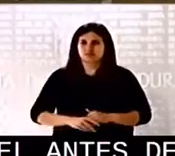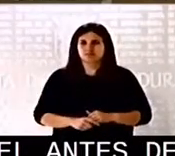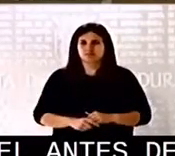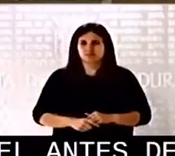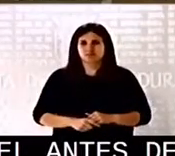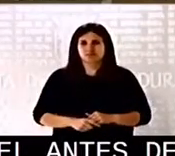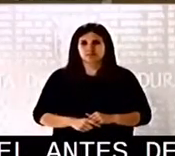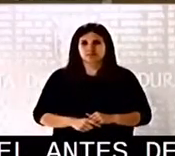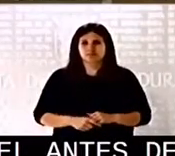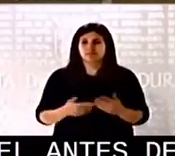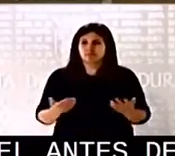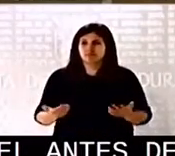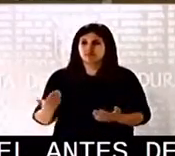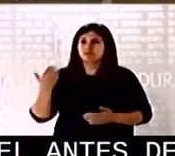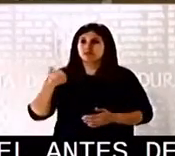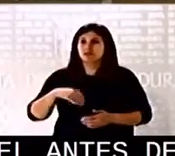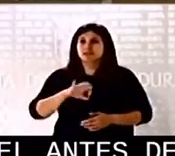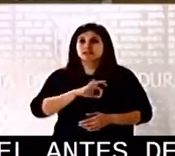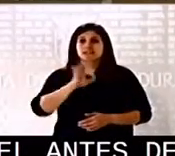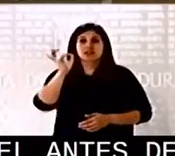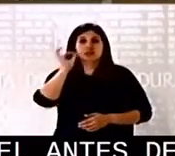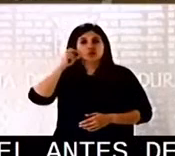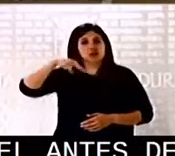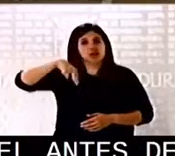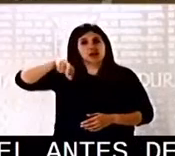Le acabo de contestar a la señora Nevado